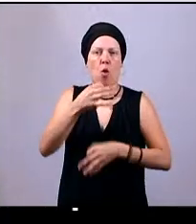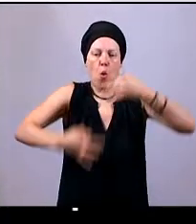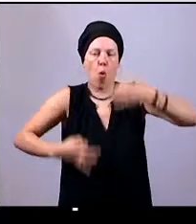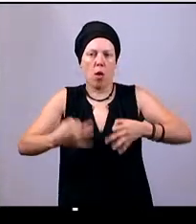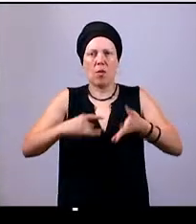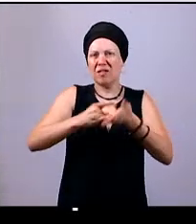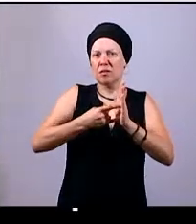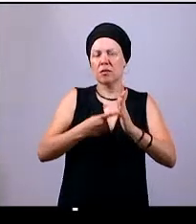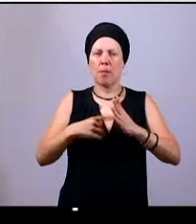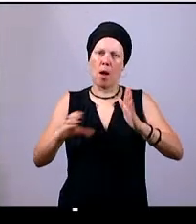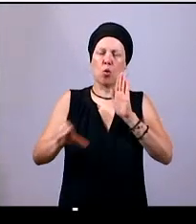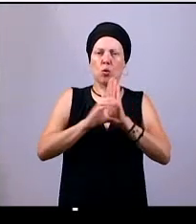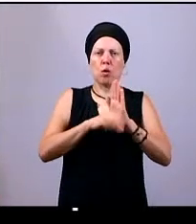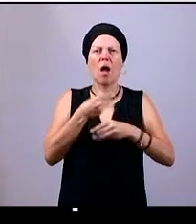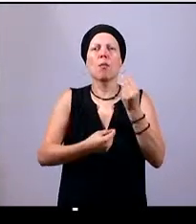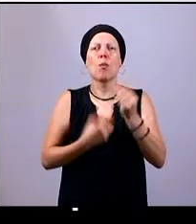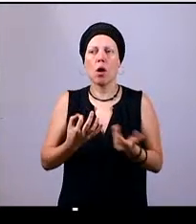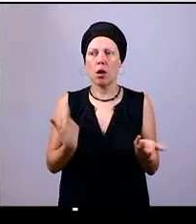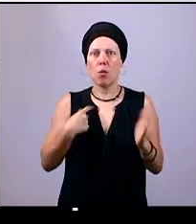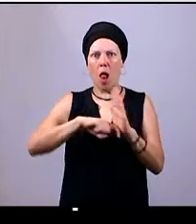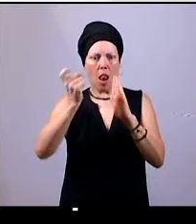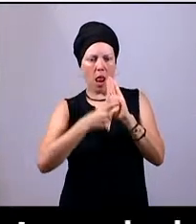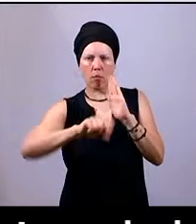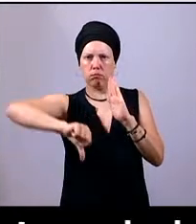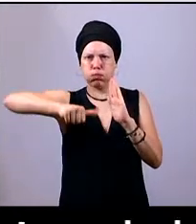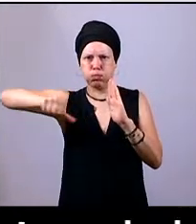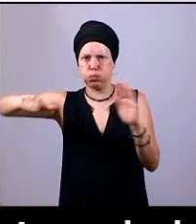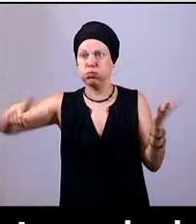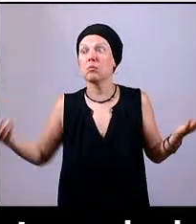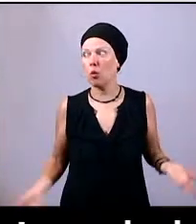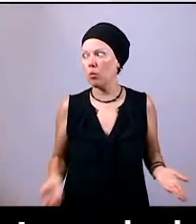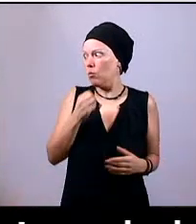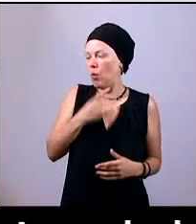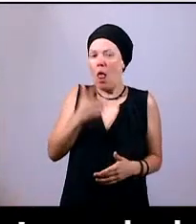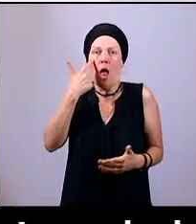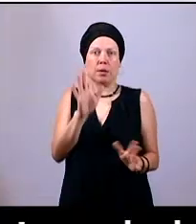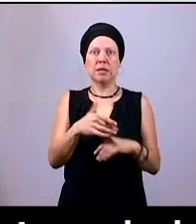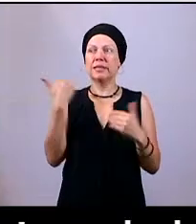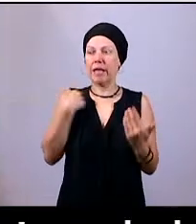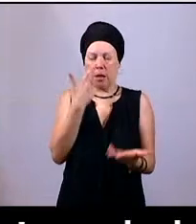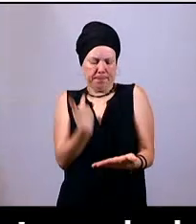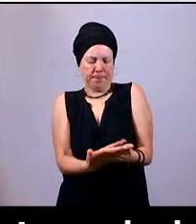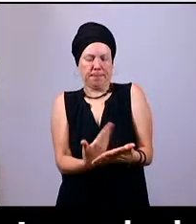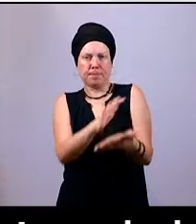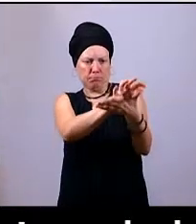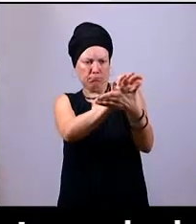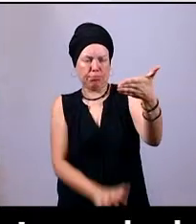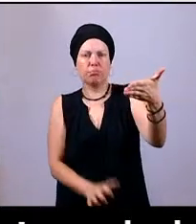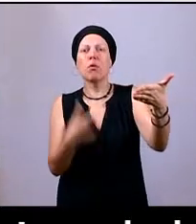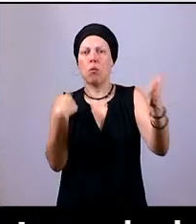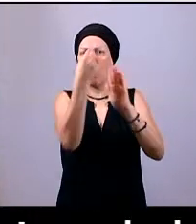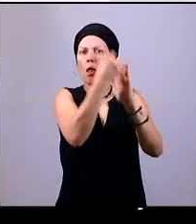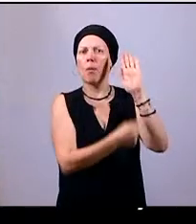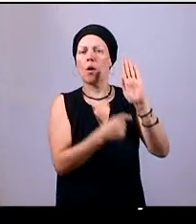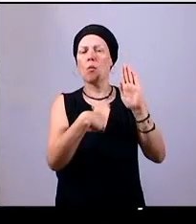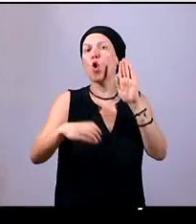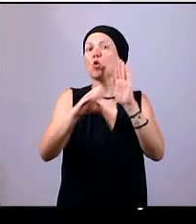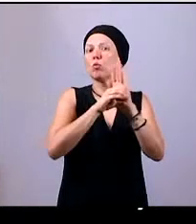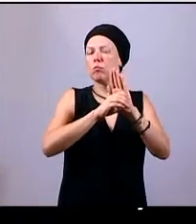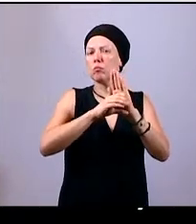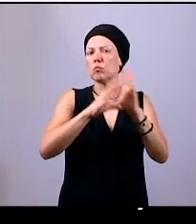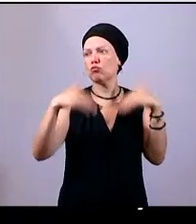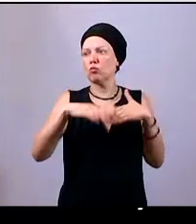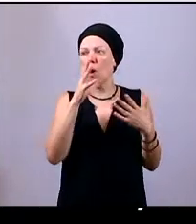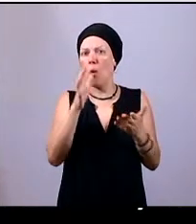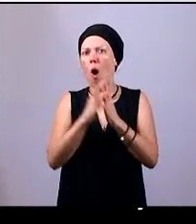sistema constitucional, lo que hay que hacer es aprobar leyes. Bueno, pues cuando veamos plasmado estas disposiciones inconstitucionales de ese